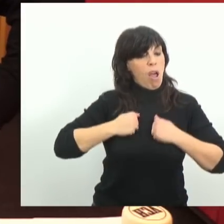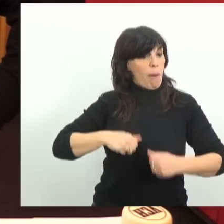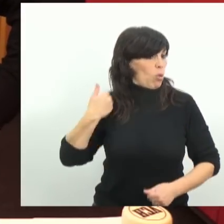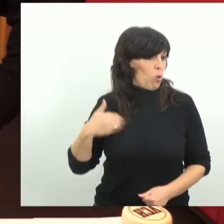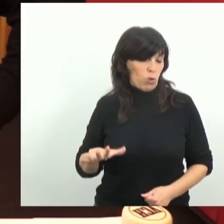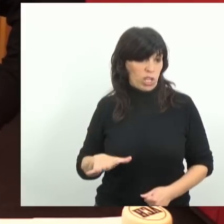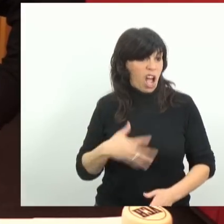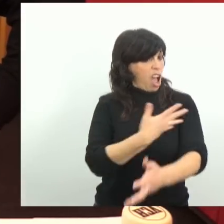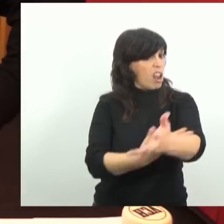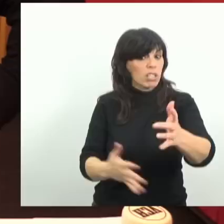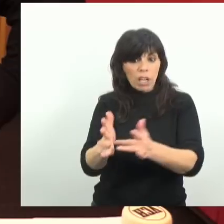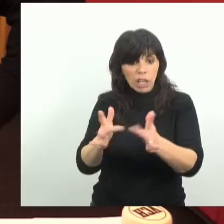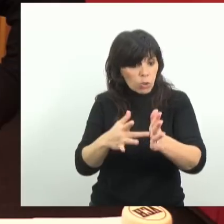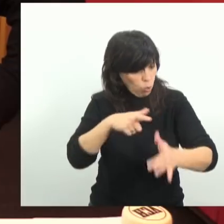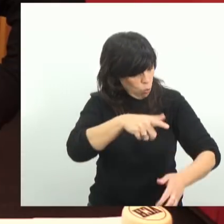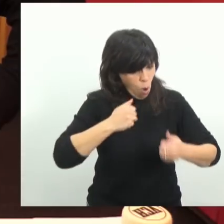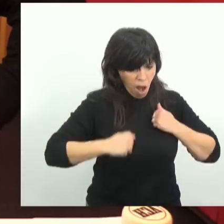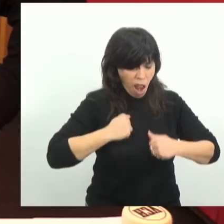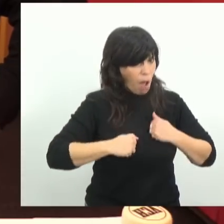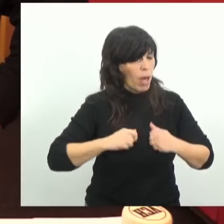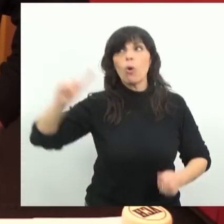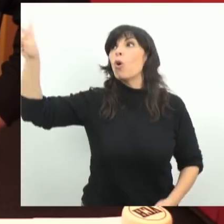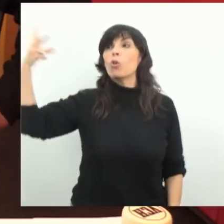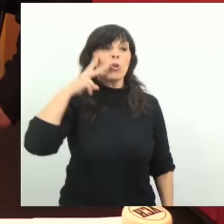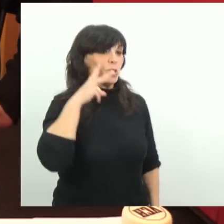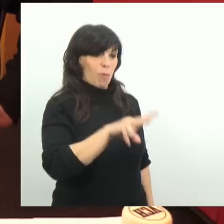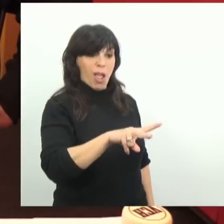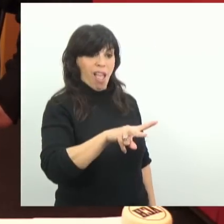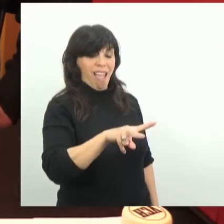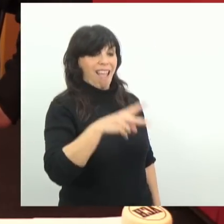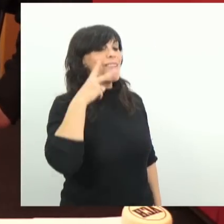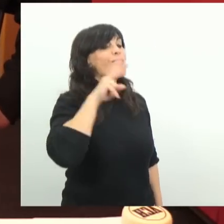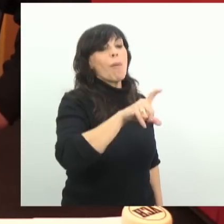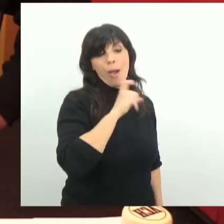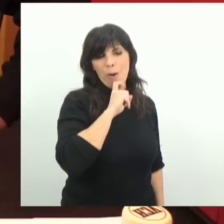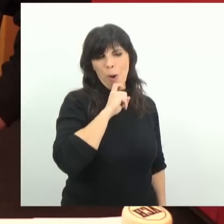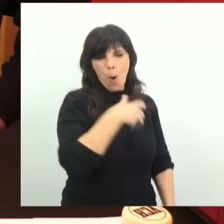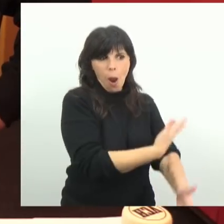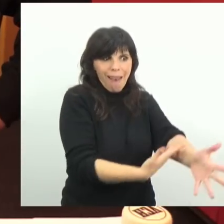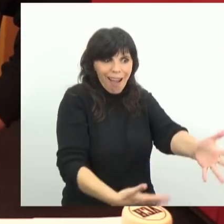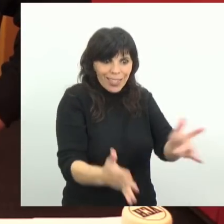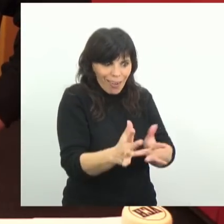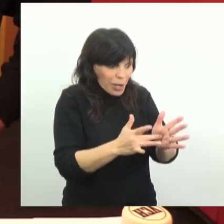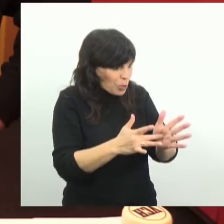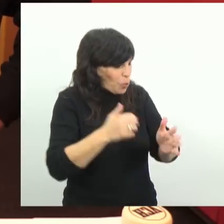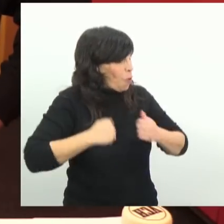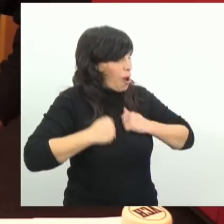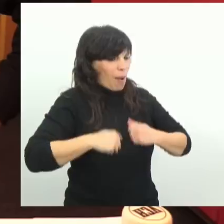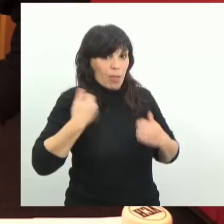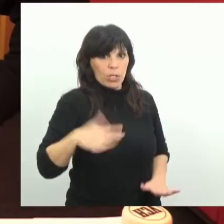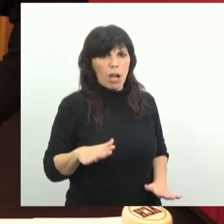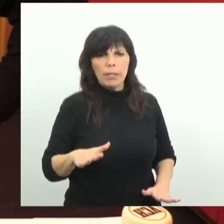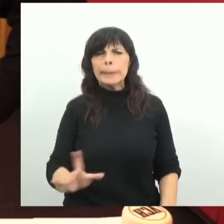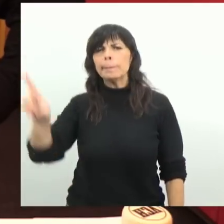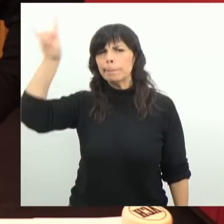Porque en los ojos de Dios ya Él te ha perdonado todo. Por eso el Satanás se tiene que inventar las